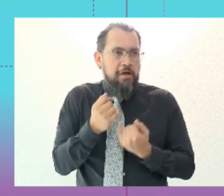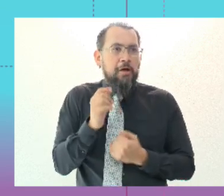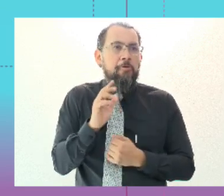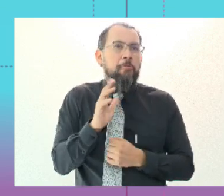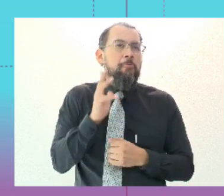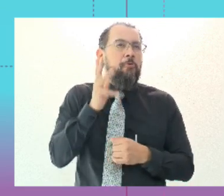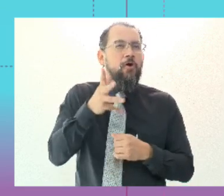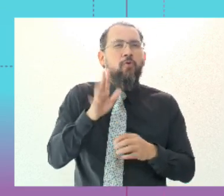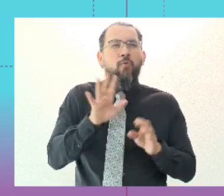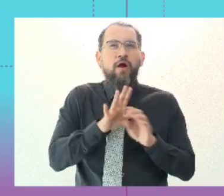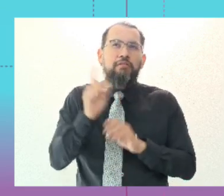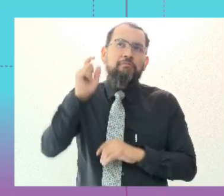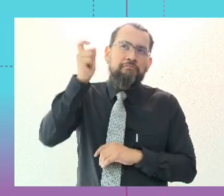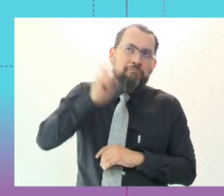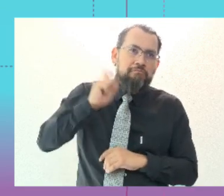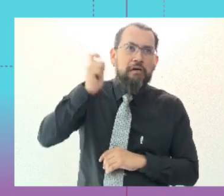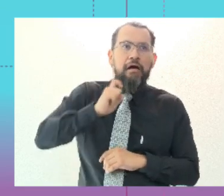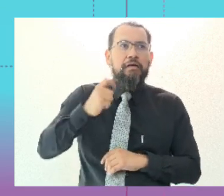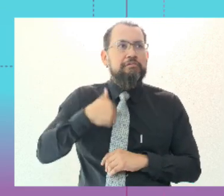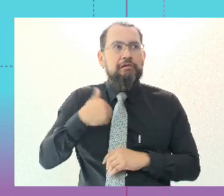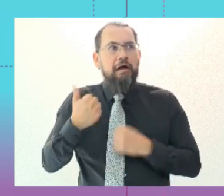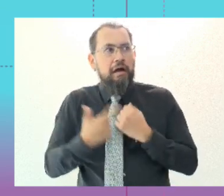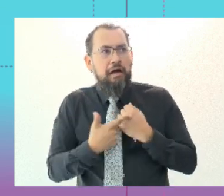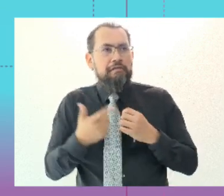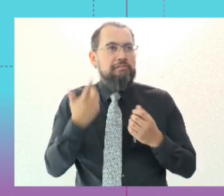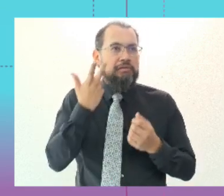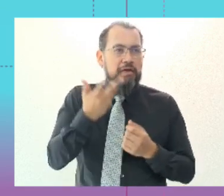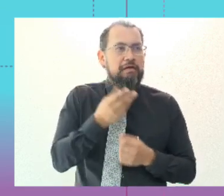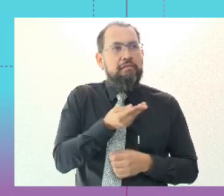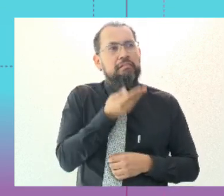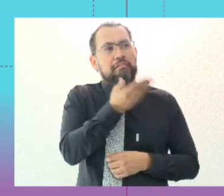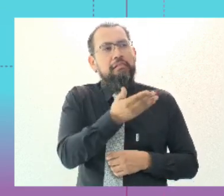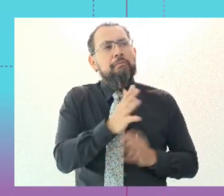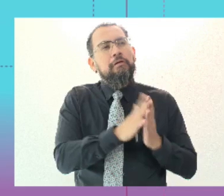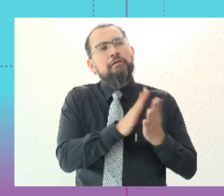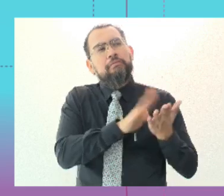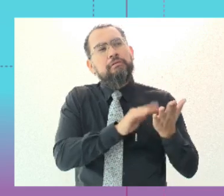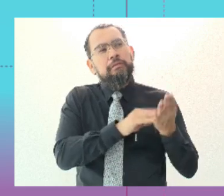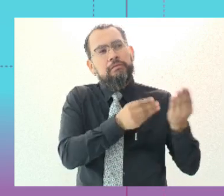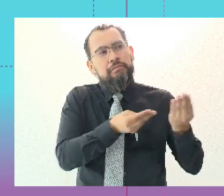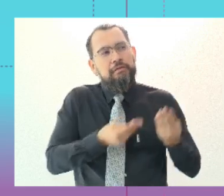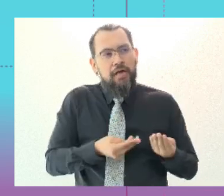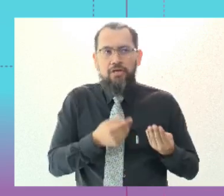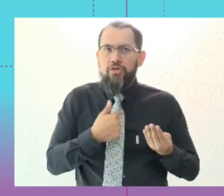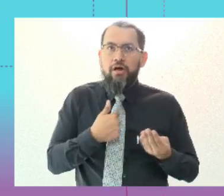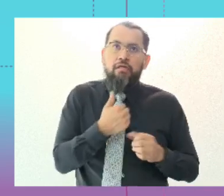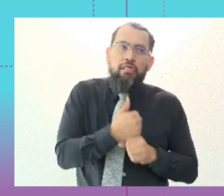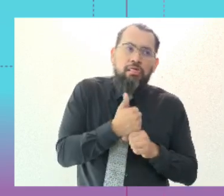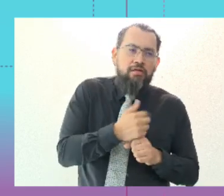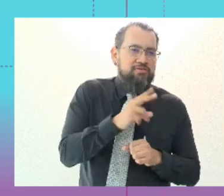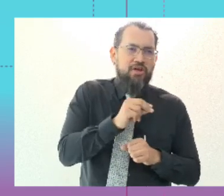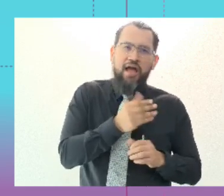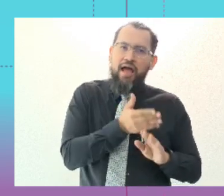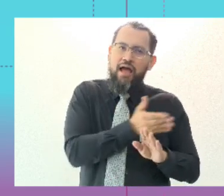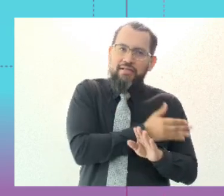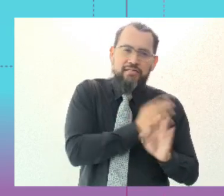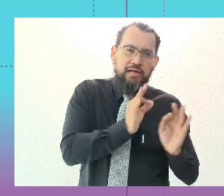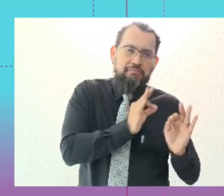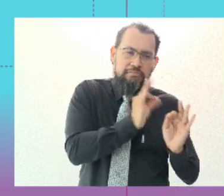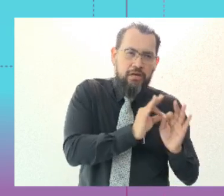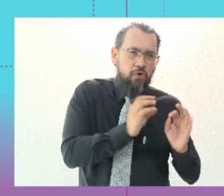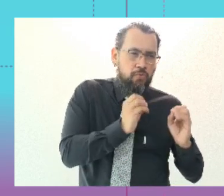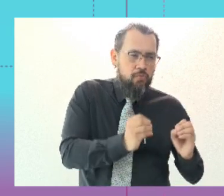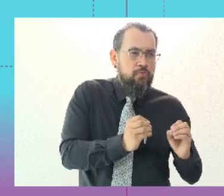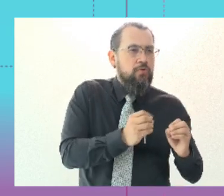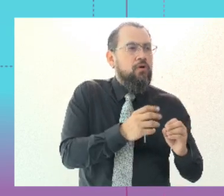semanas cotizadas o algo presentar una solicitud, que no nos toque sufrir, que ya todo esté muy bien. O sea, desde que se genera, insisto,